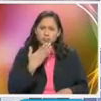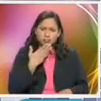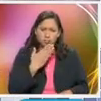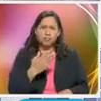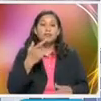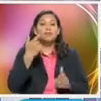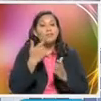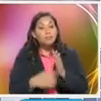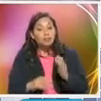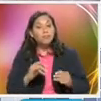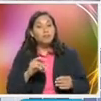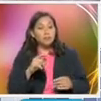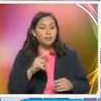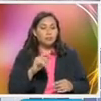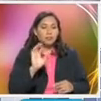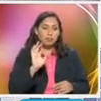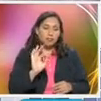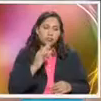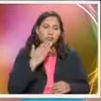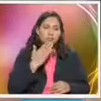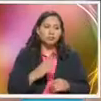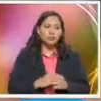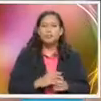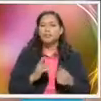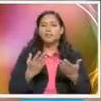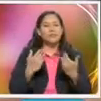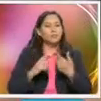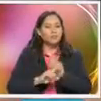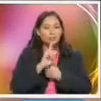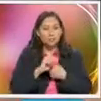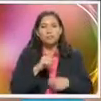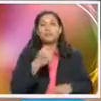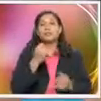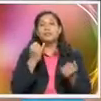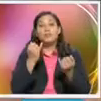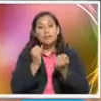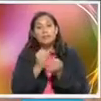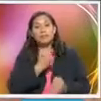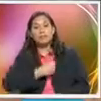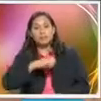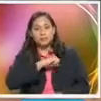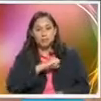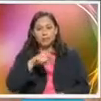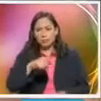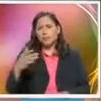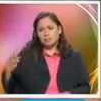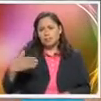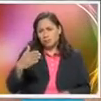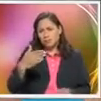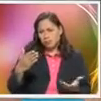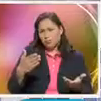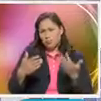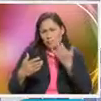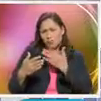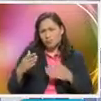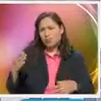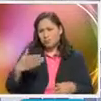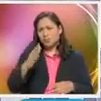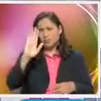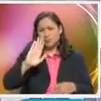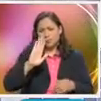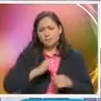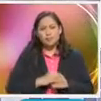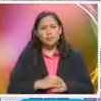Es barato, es económico, barato, ¿no? No Sí. tiene tanto problema. Y nutritivo. Y Finalmente es pescado. Sí, exacto. Al final queda como pescado. Hecho,